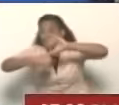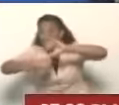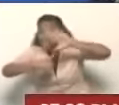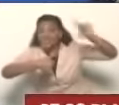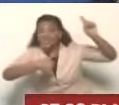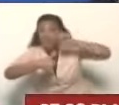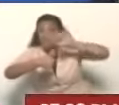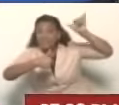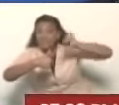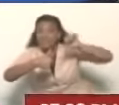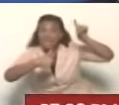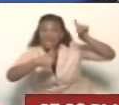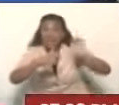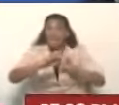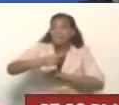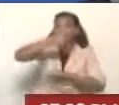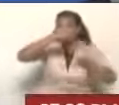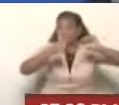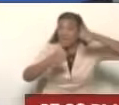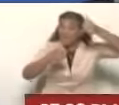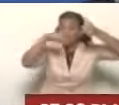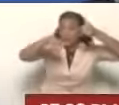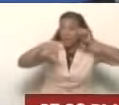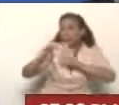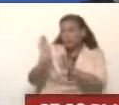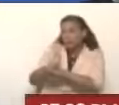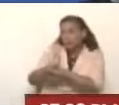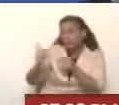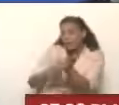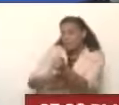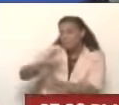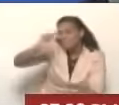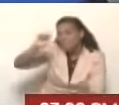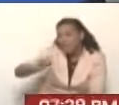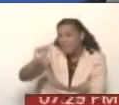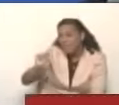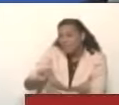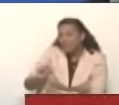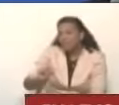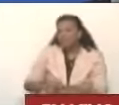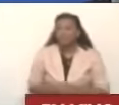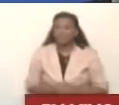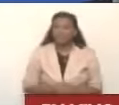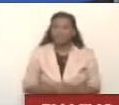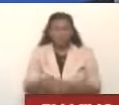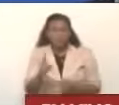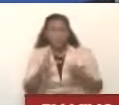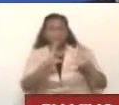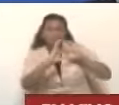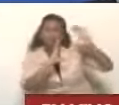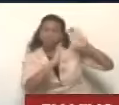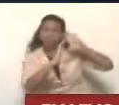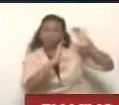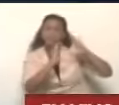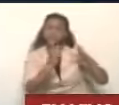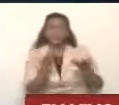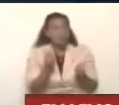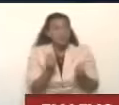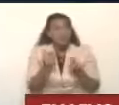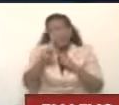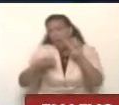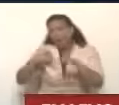Uno tiene que cuidar a los hermanos, ¿verdad? Y yo he hablado mucho, mucho con él, pero